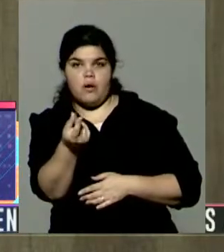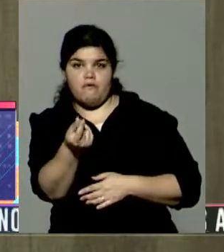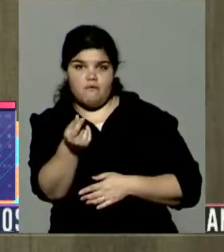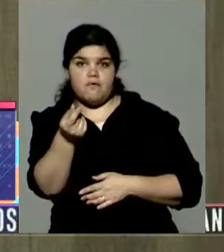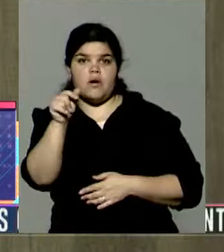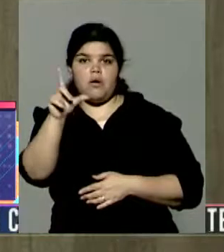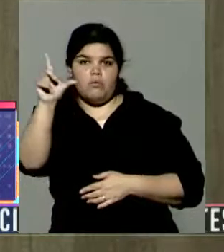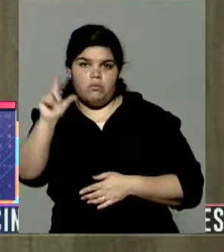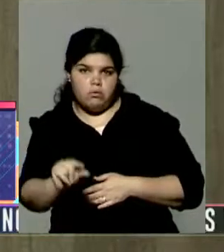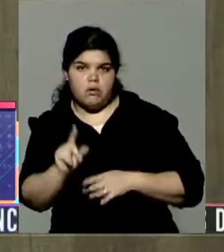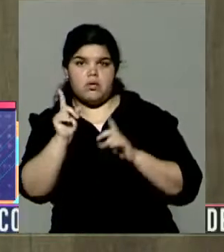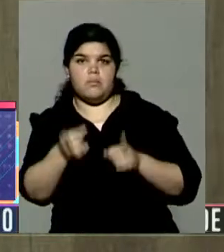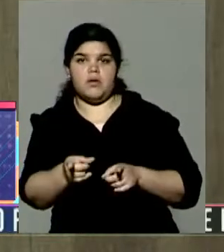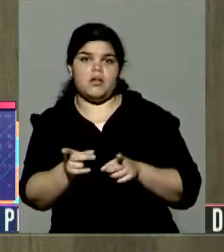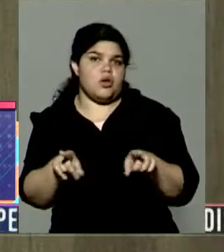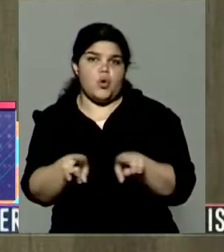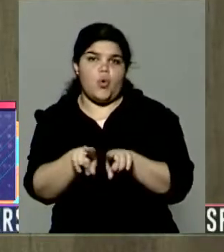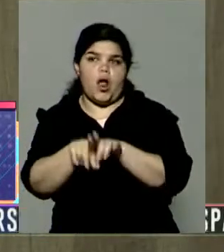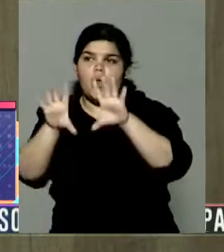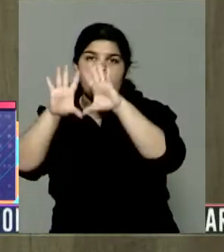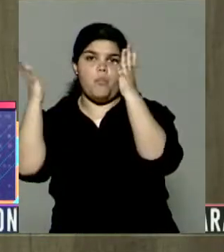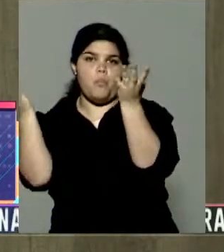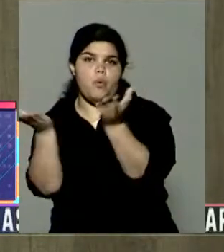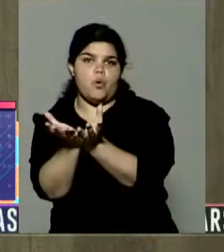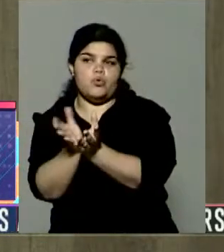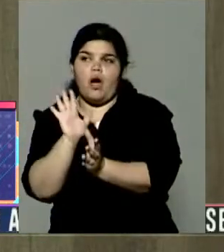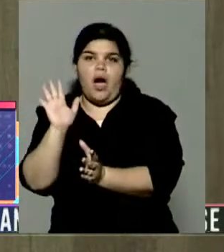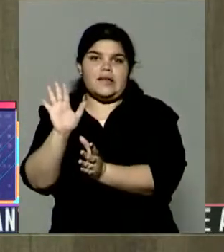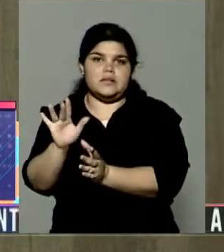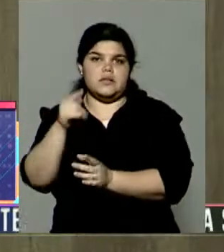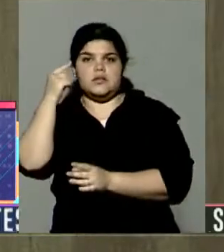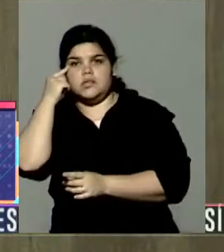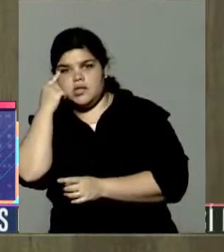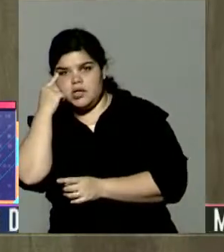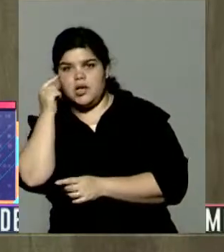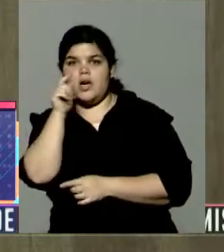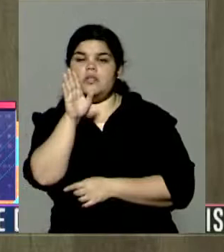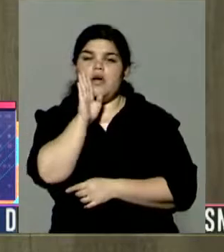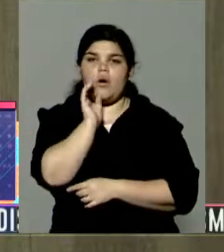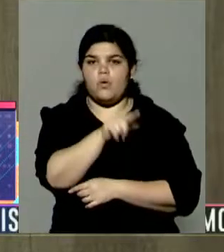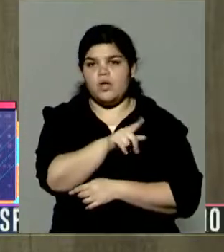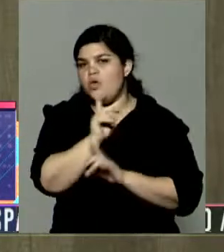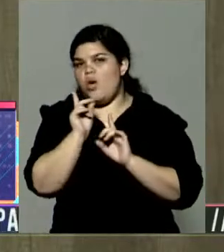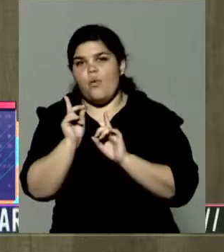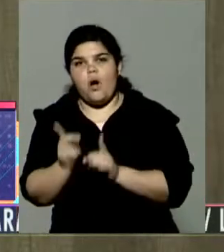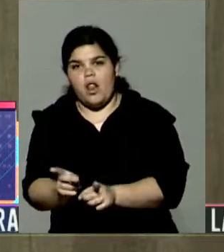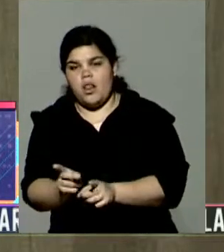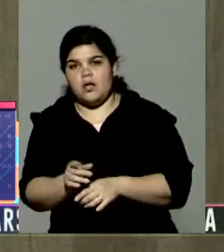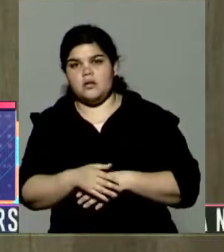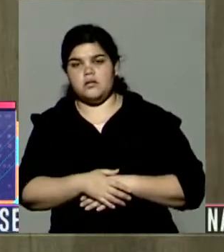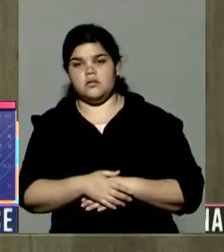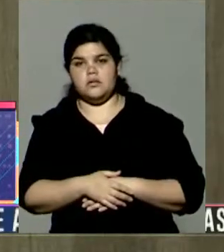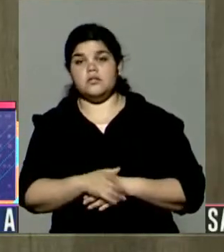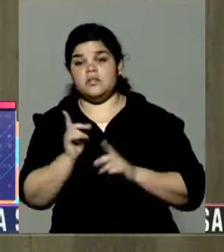ver algunos con lo que ocurre en el resto del mundo, qué es lo que sigue ocurriendo entre China y Estados Unidos y fundamentalmente lo que ocurra políticamente